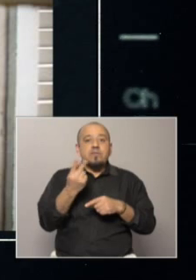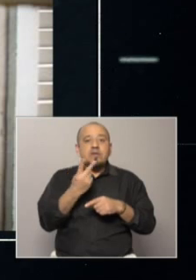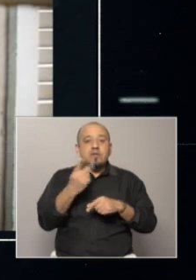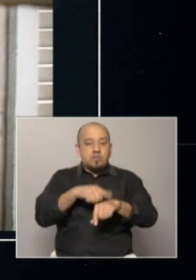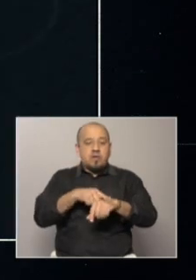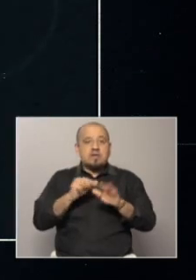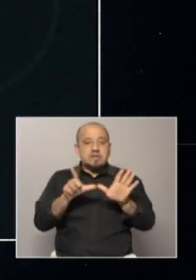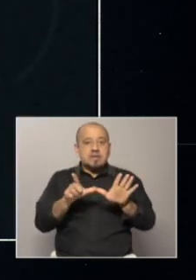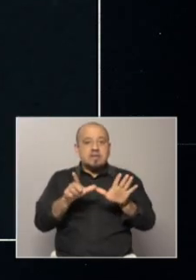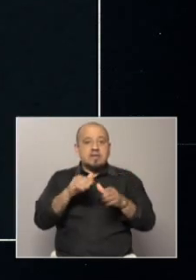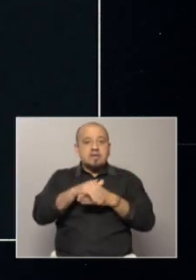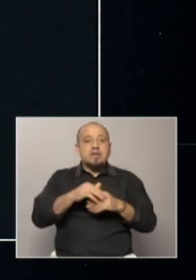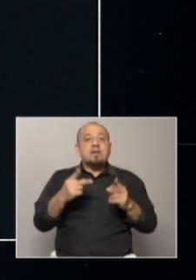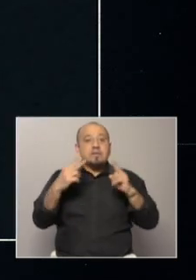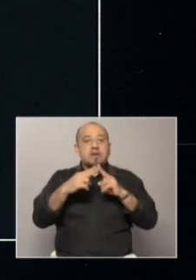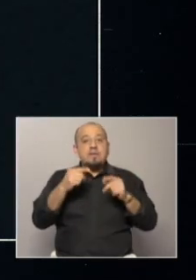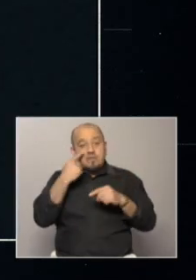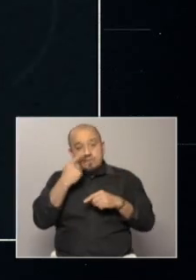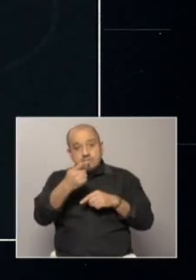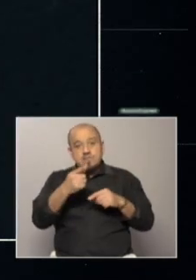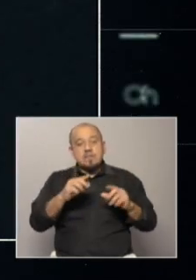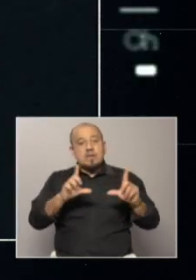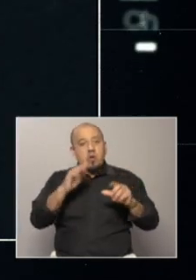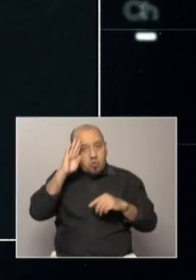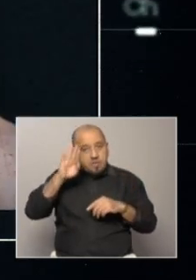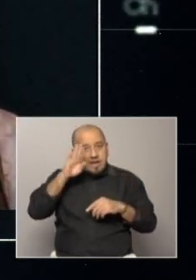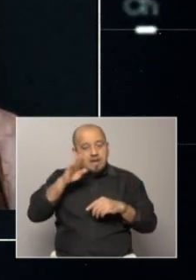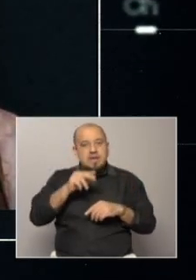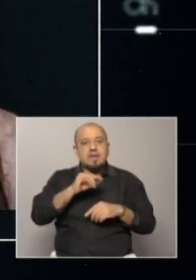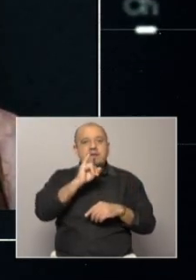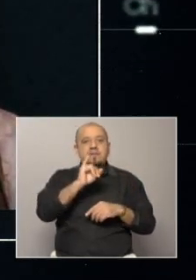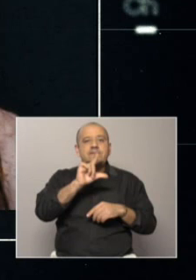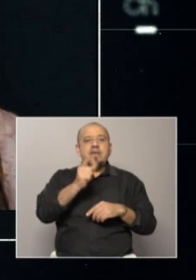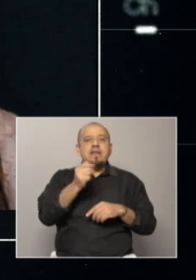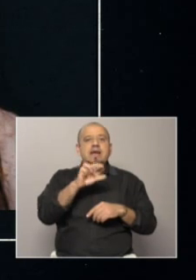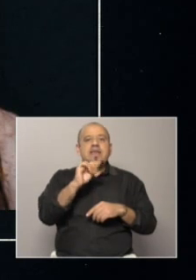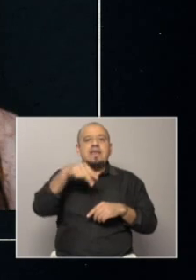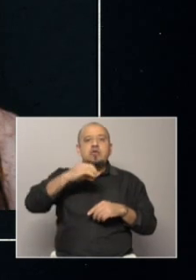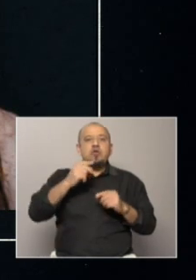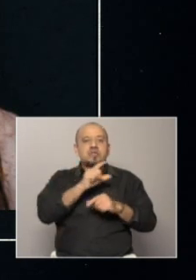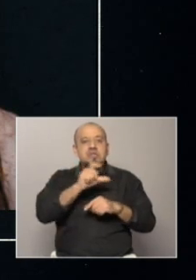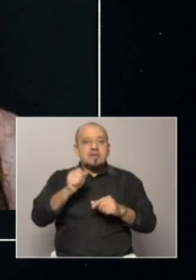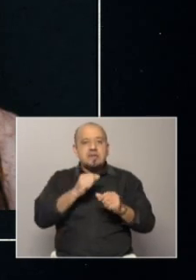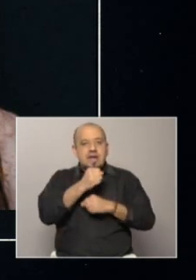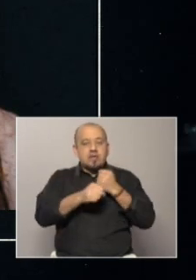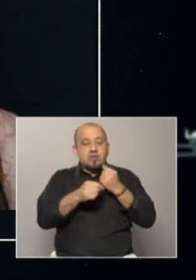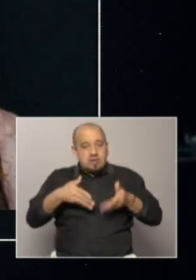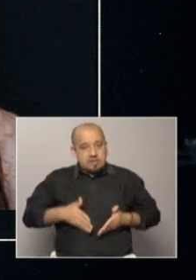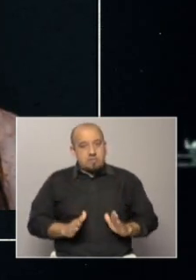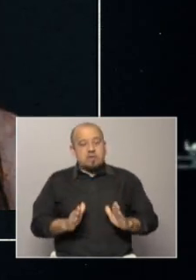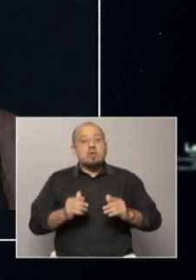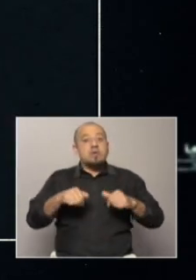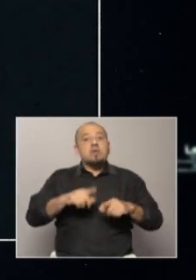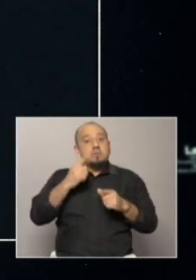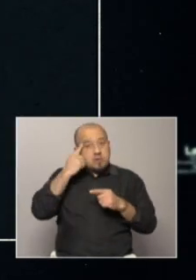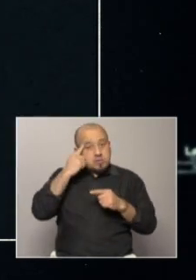las 19:30, la veremos a cargo del programa especial en homenaje a Idea Vilarín, por los 100 años de su nacimiento. Inquietud que le